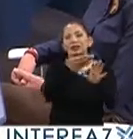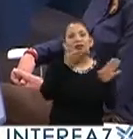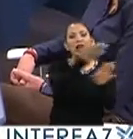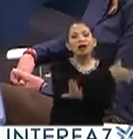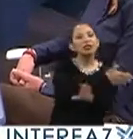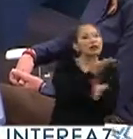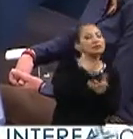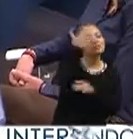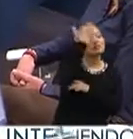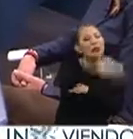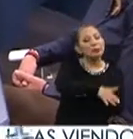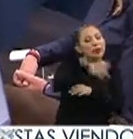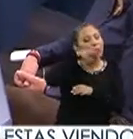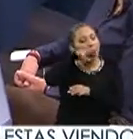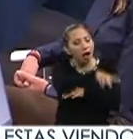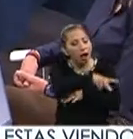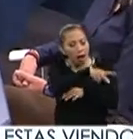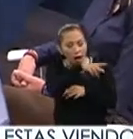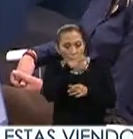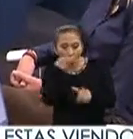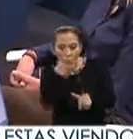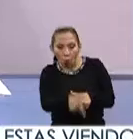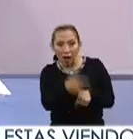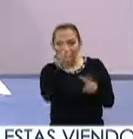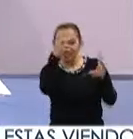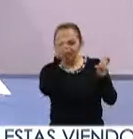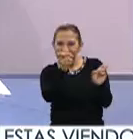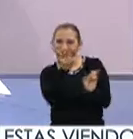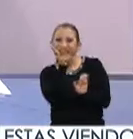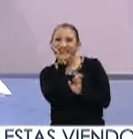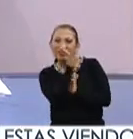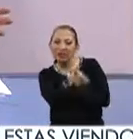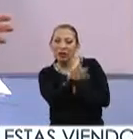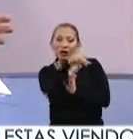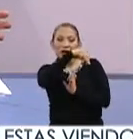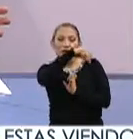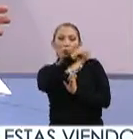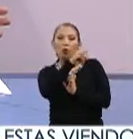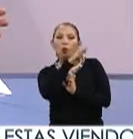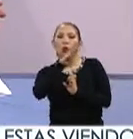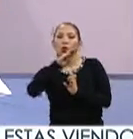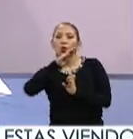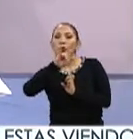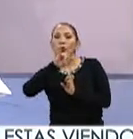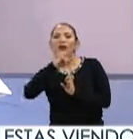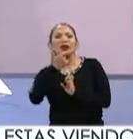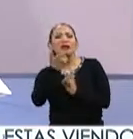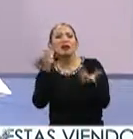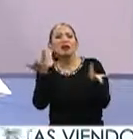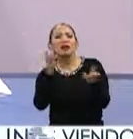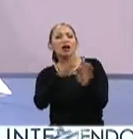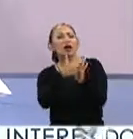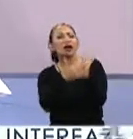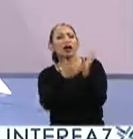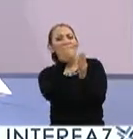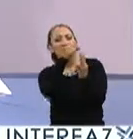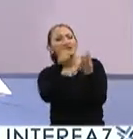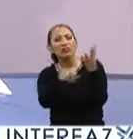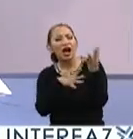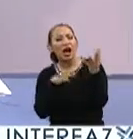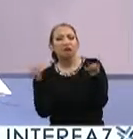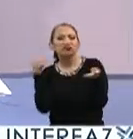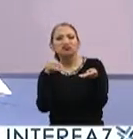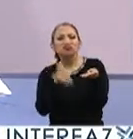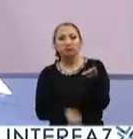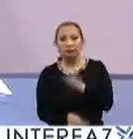cuándo se tiene o se empieza a registrar este término como moving y bajo qué patrones se